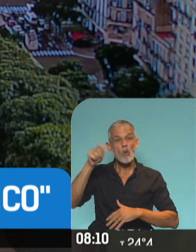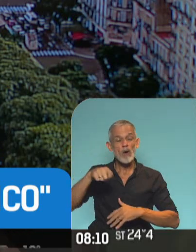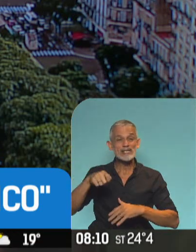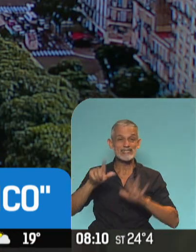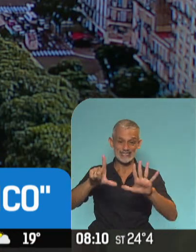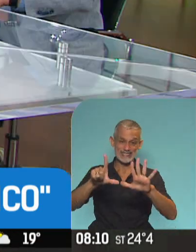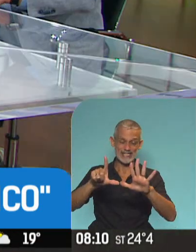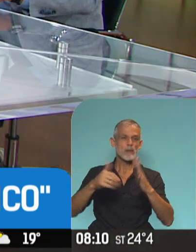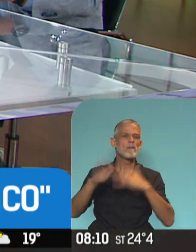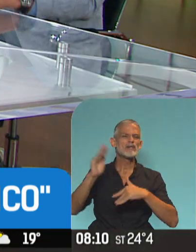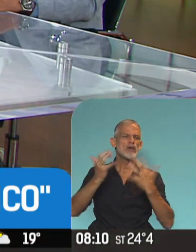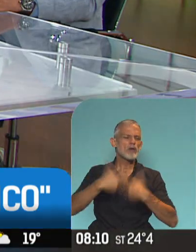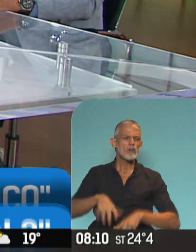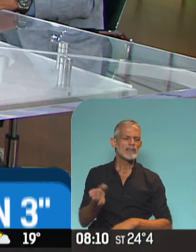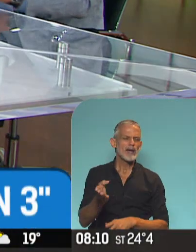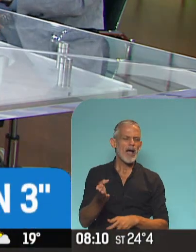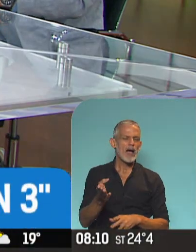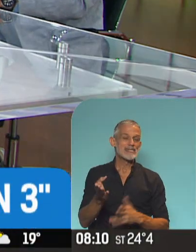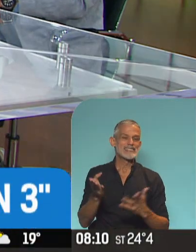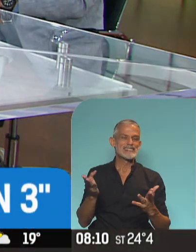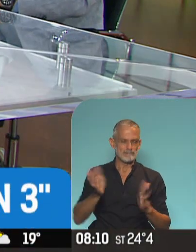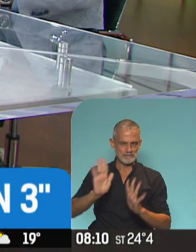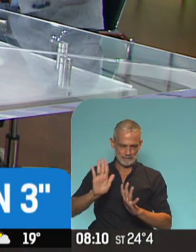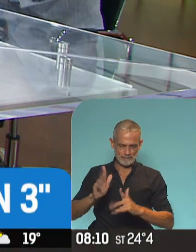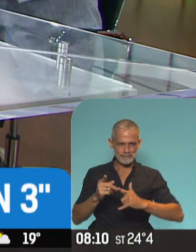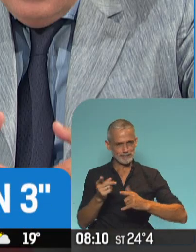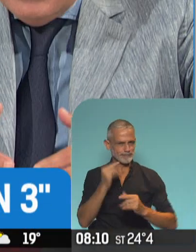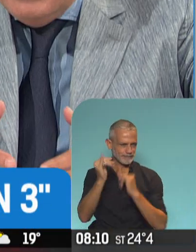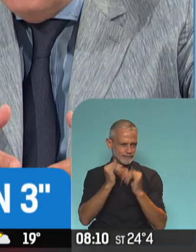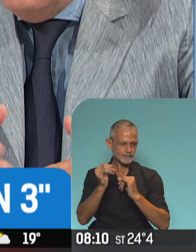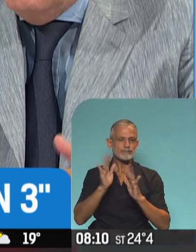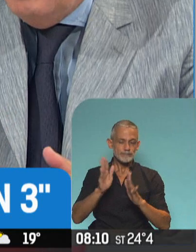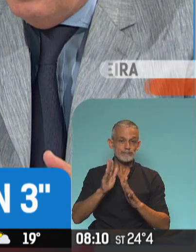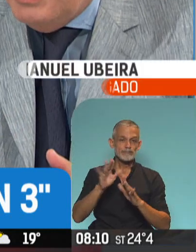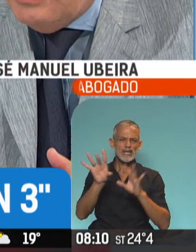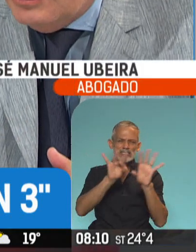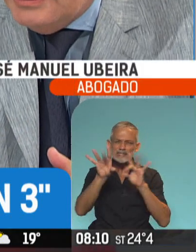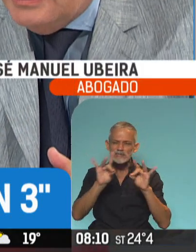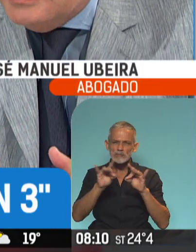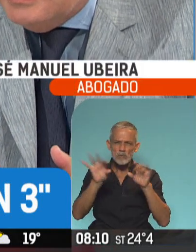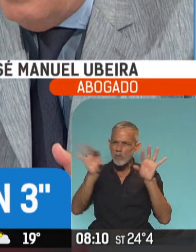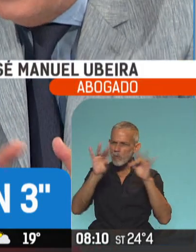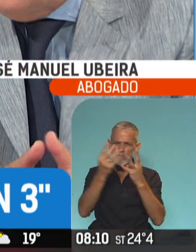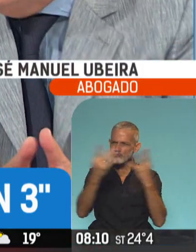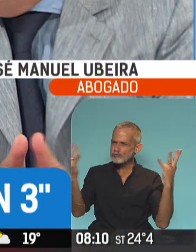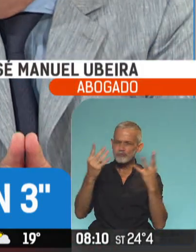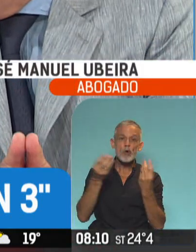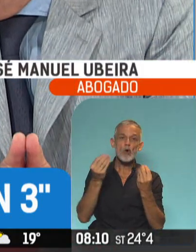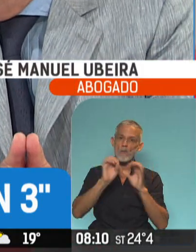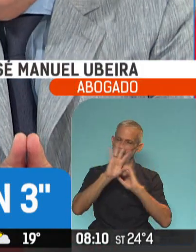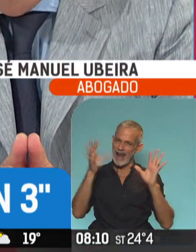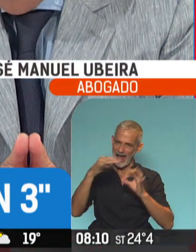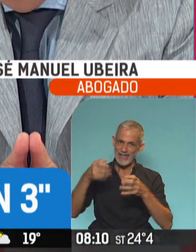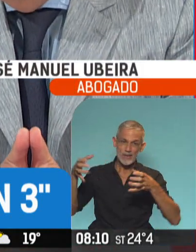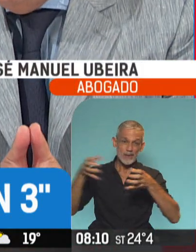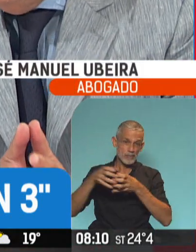mayoría automática. ¿Qué cambiaría? Bueno, a lo que voy es a lo siguiente. La selección de los miembros de la Corte tiene que ser bastante clara.